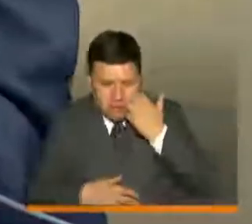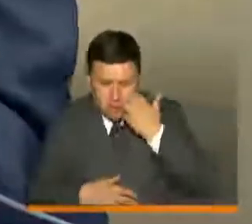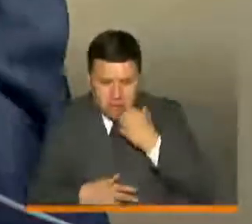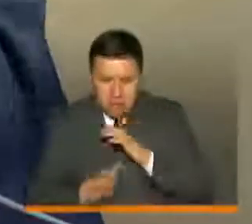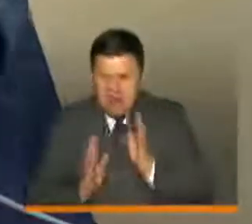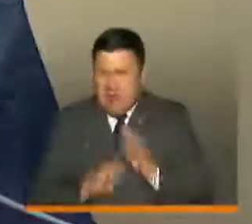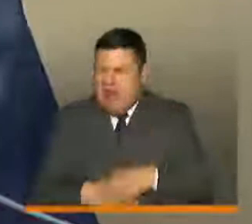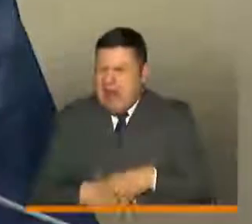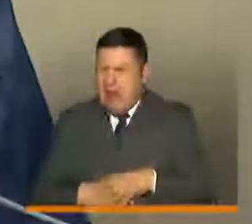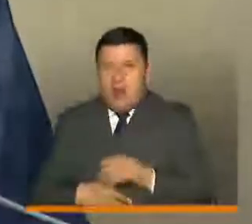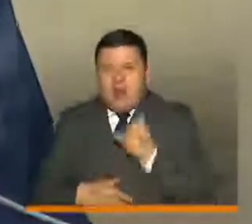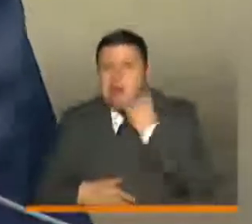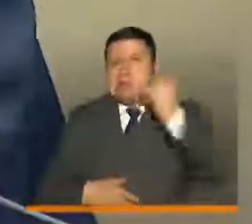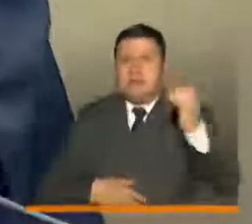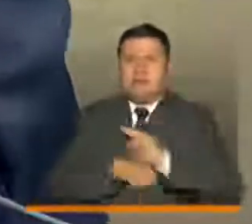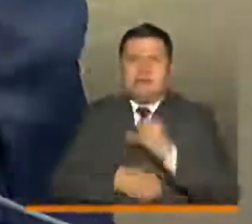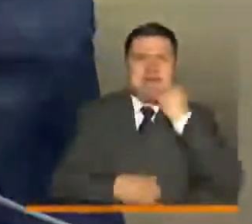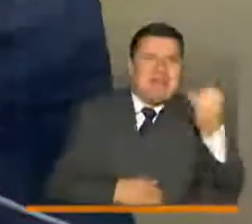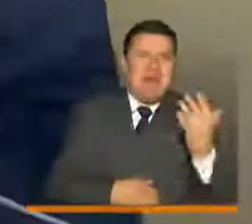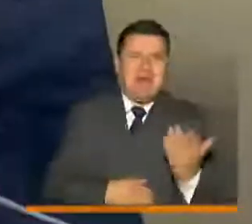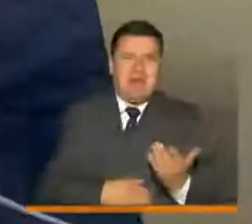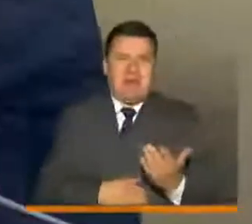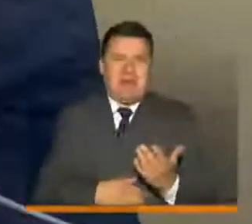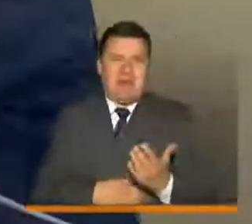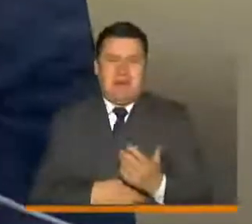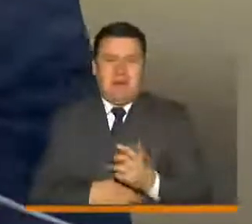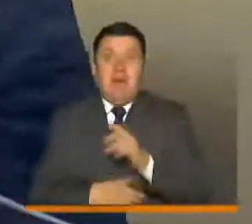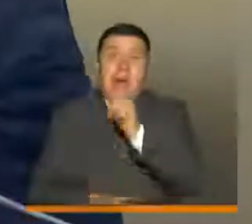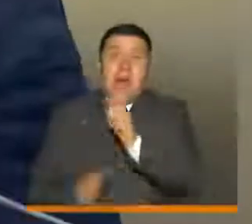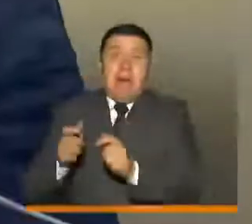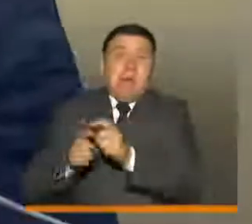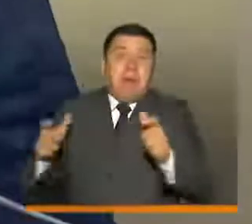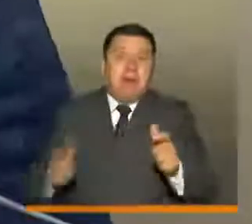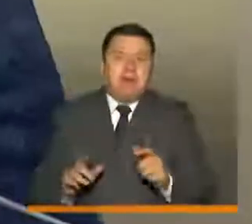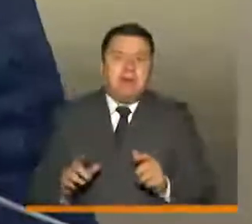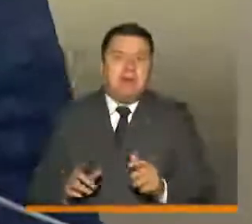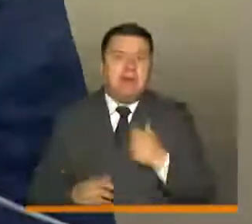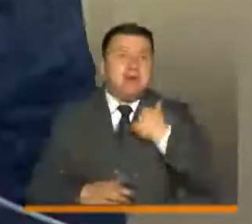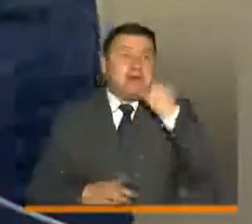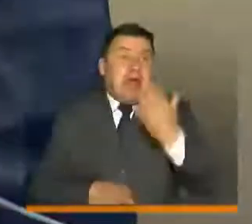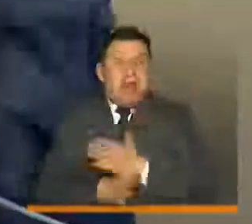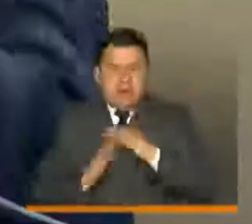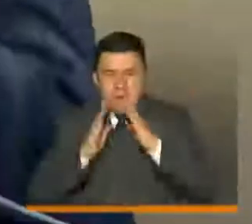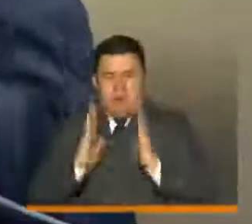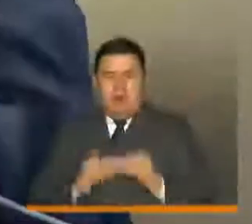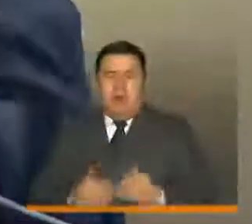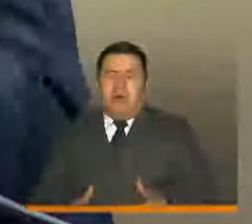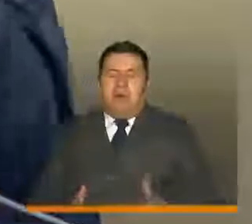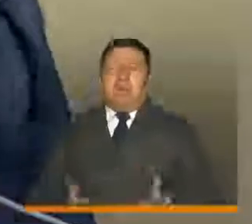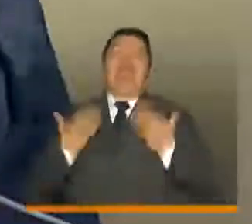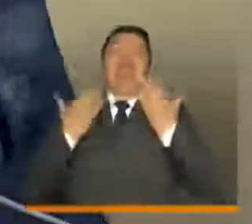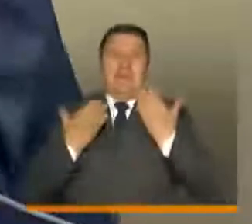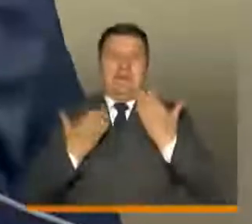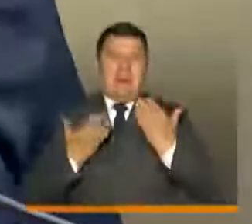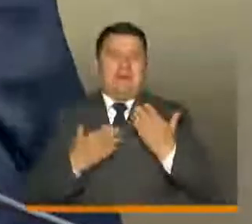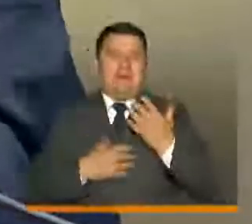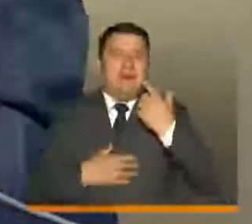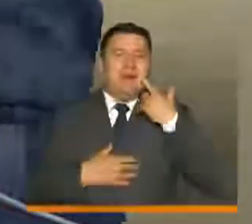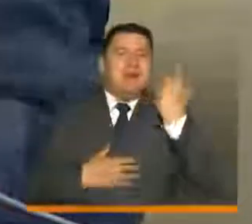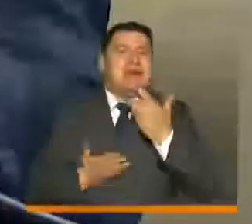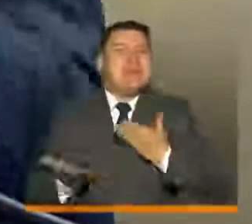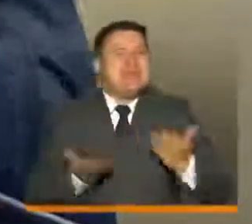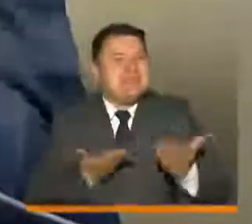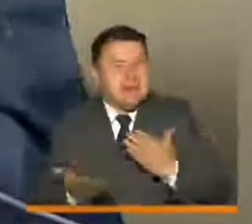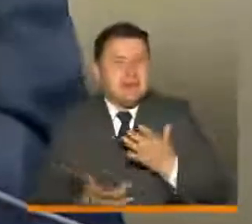consulten prontamente, consulten rápidamente. La mayoría de las personas se recuperan en casa y entonces buscar los